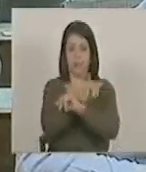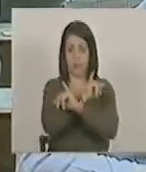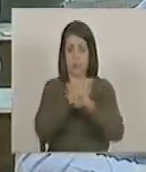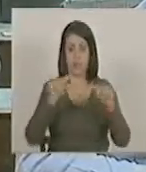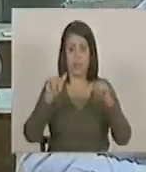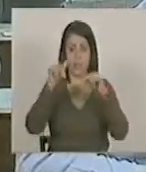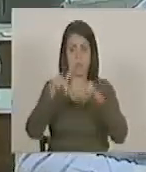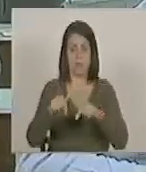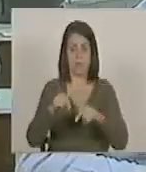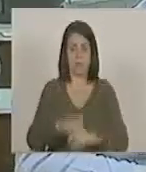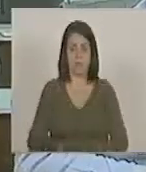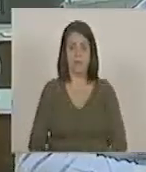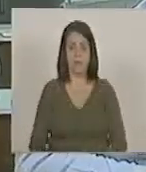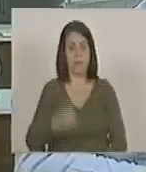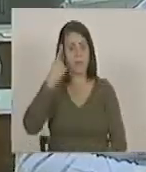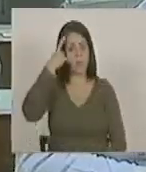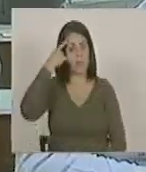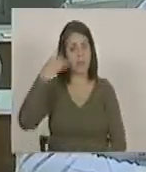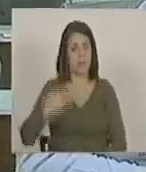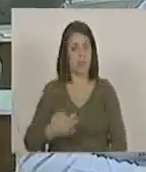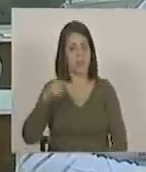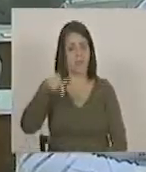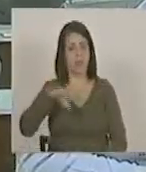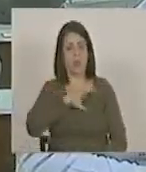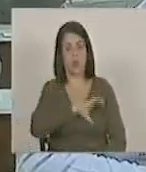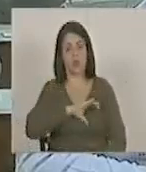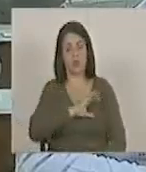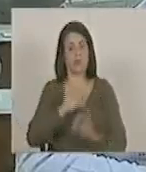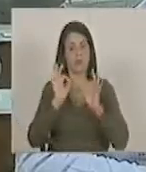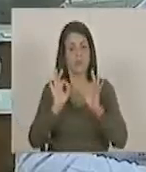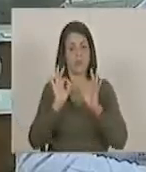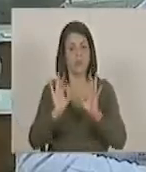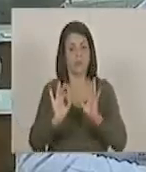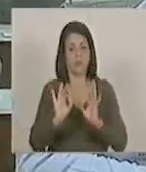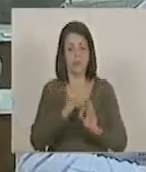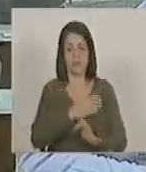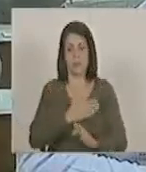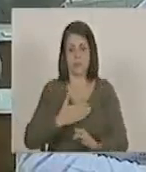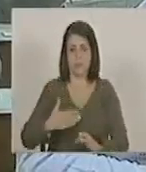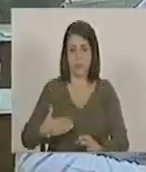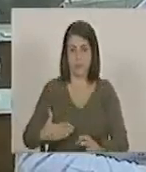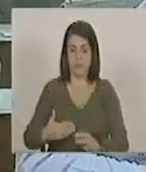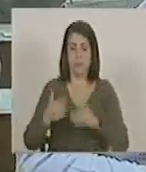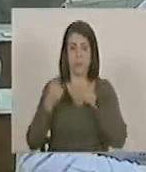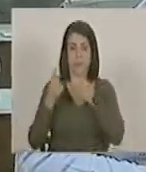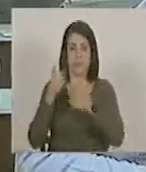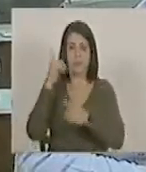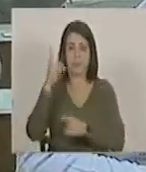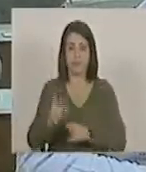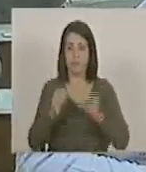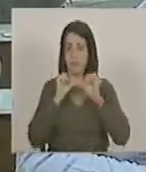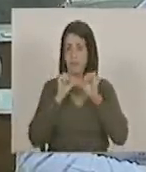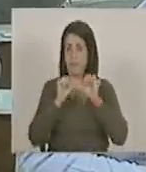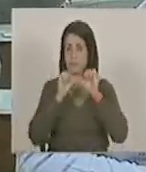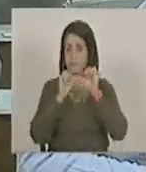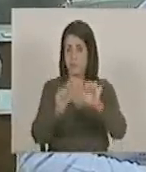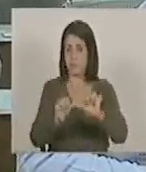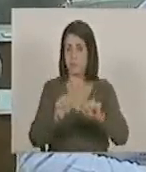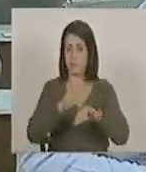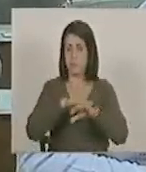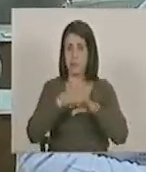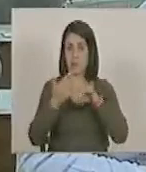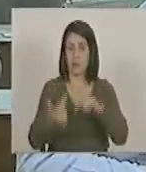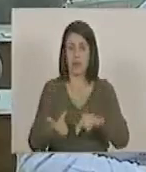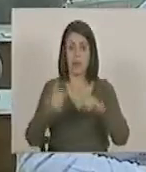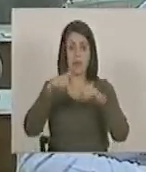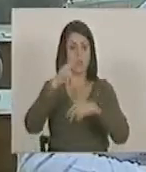con esto, creo que esta comisión especial, presidente, debe ser permanente, porque en